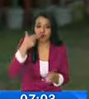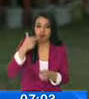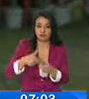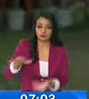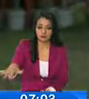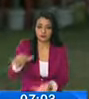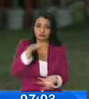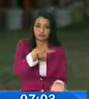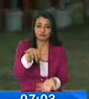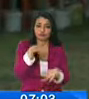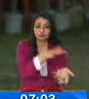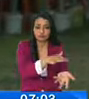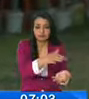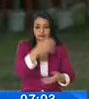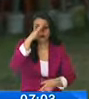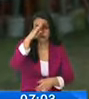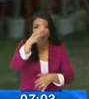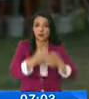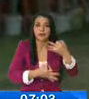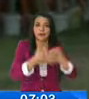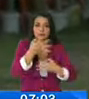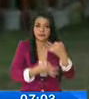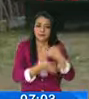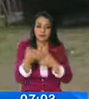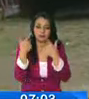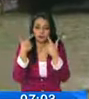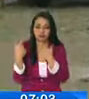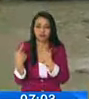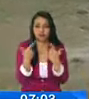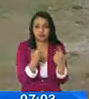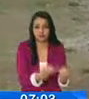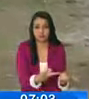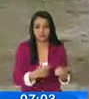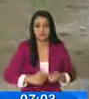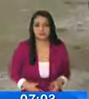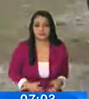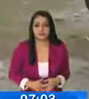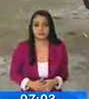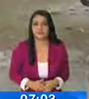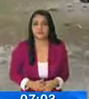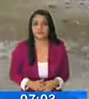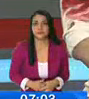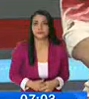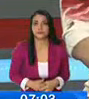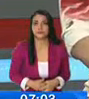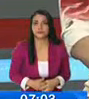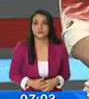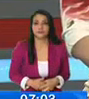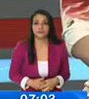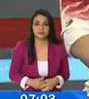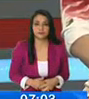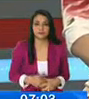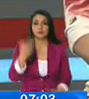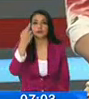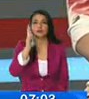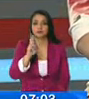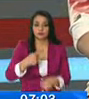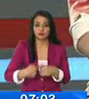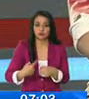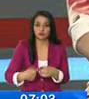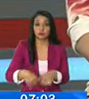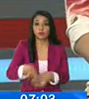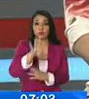es patios de policía judicial, respetando la cadena de custodia. En Quito informó Adriana Rojas. Y en el sur de Quito fueron